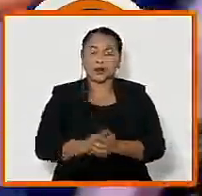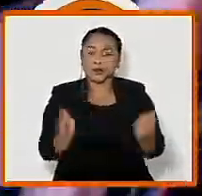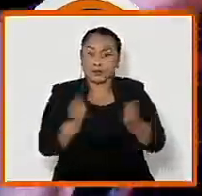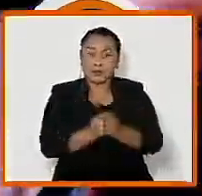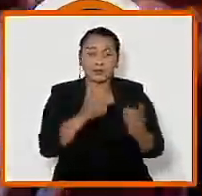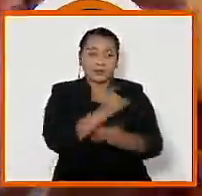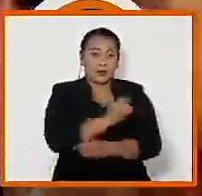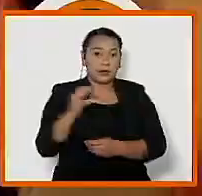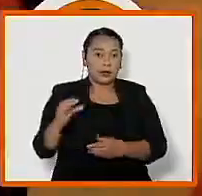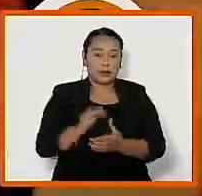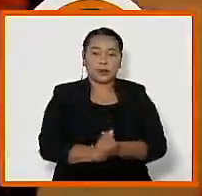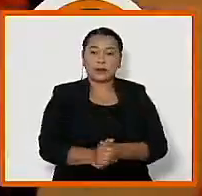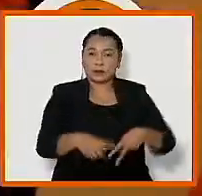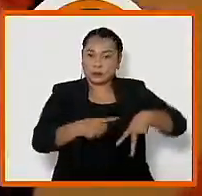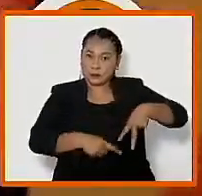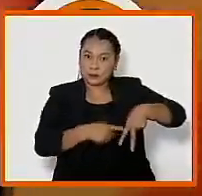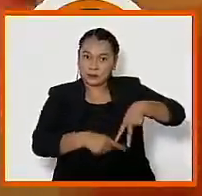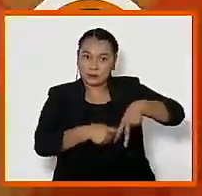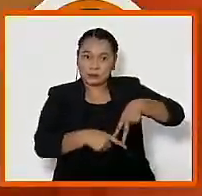piernas.